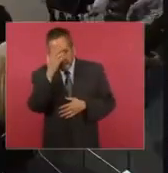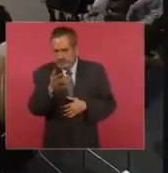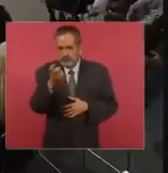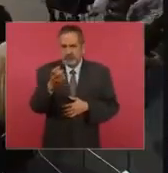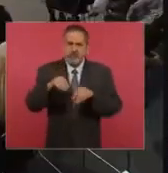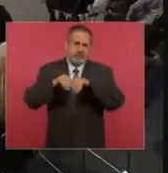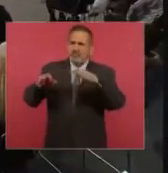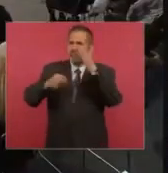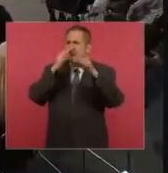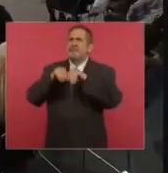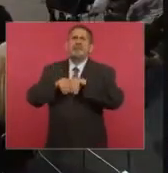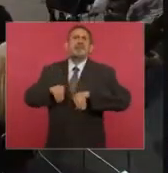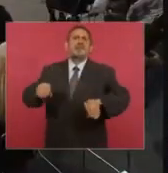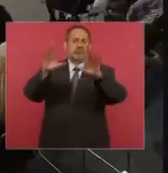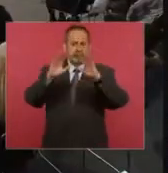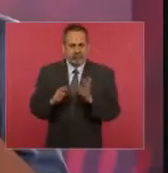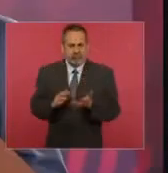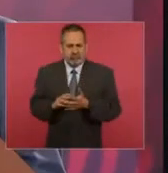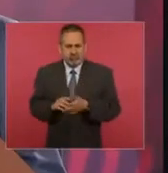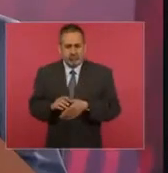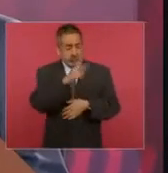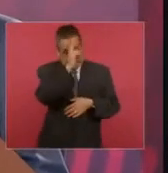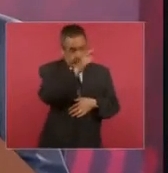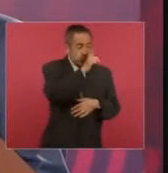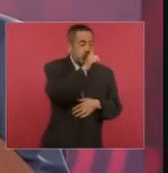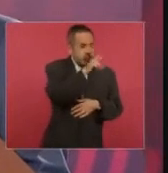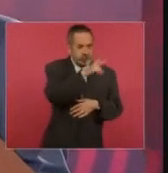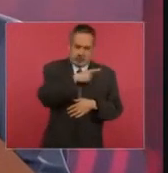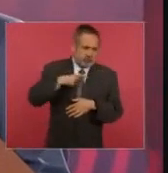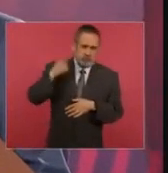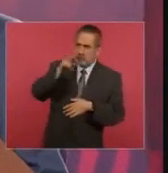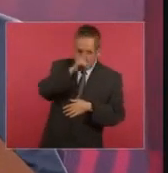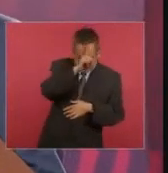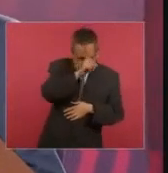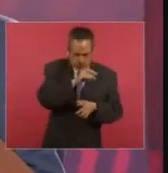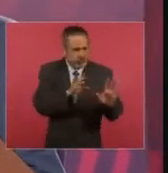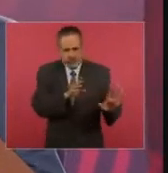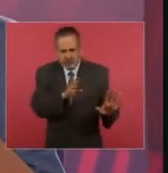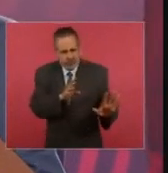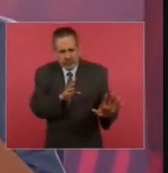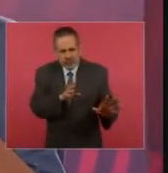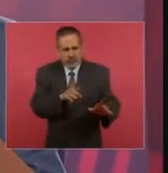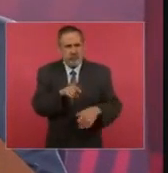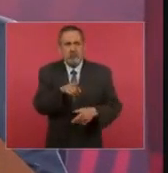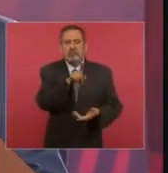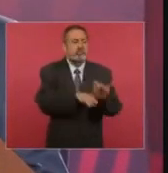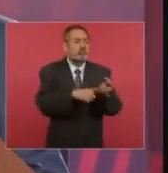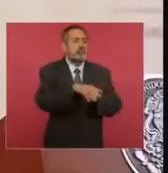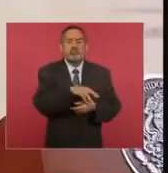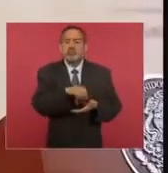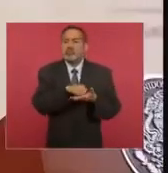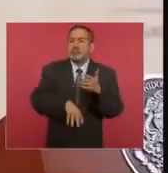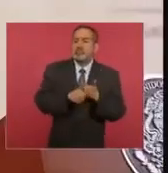se difunda que no haya censura porque todo esto se oculta